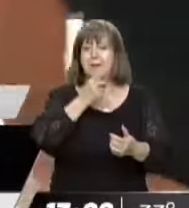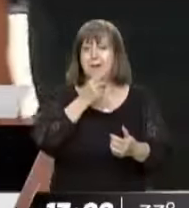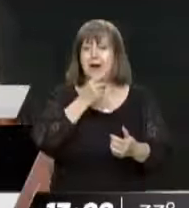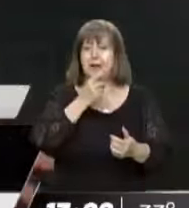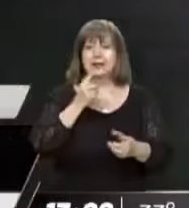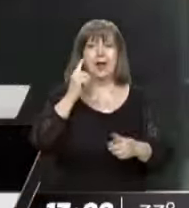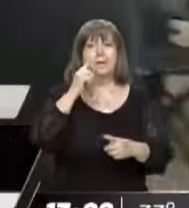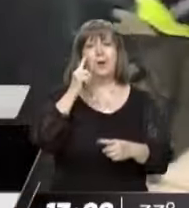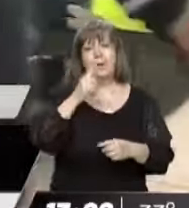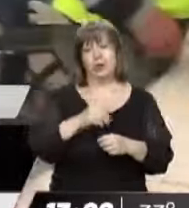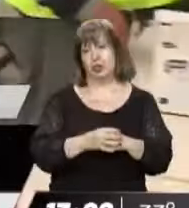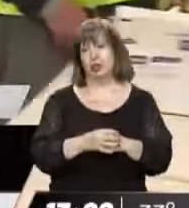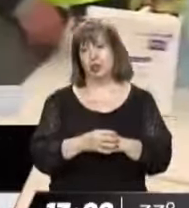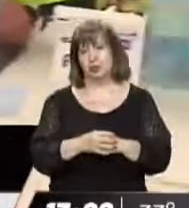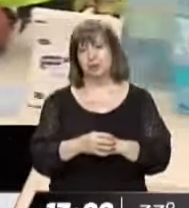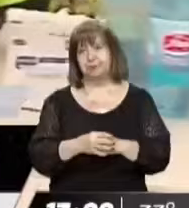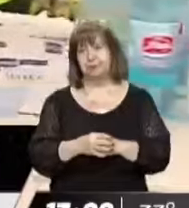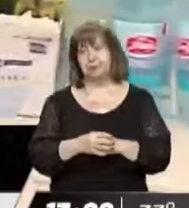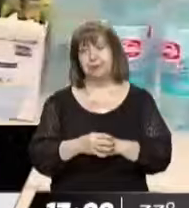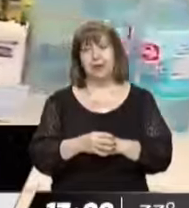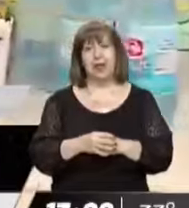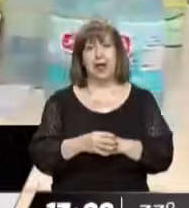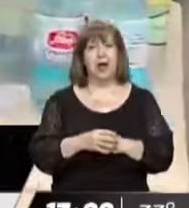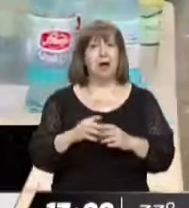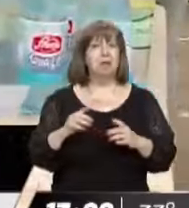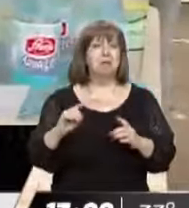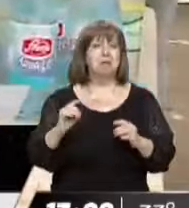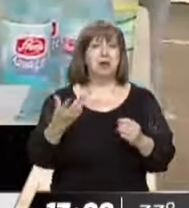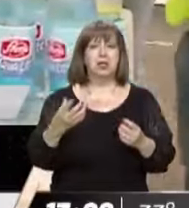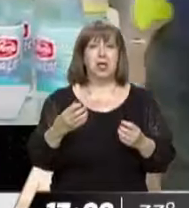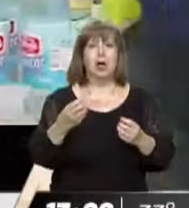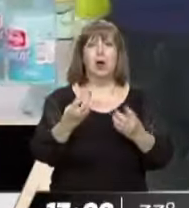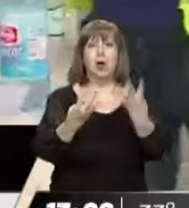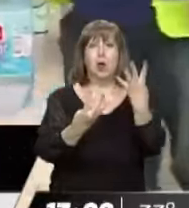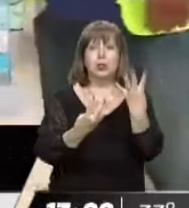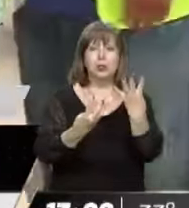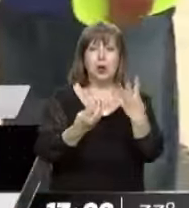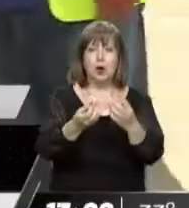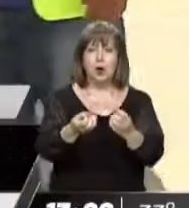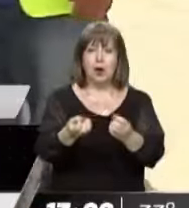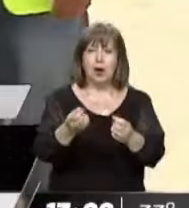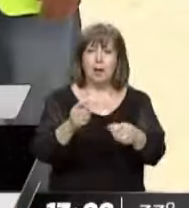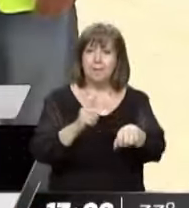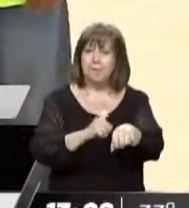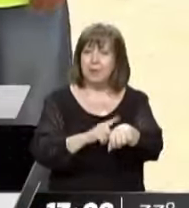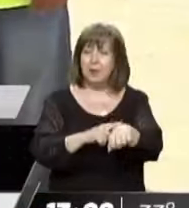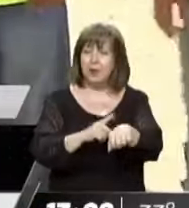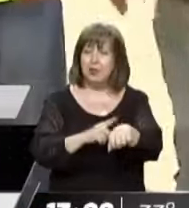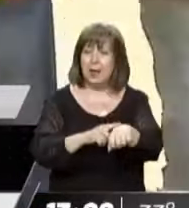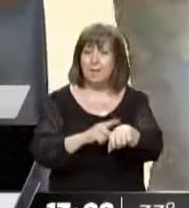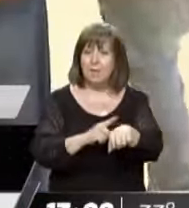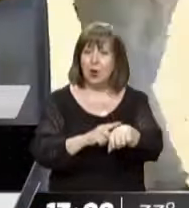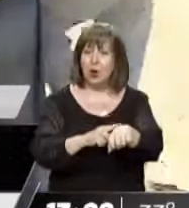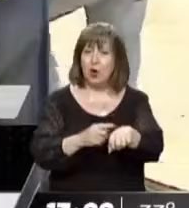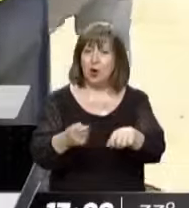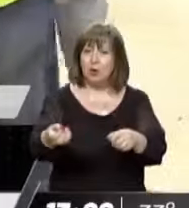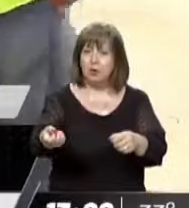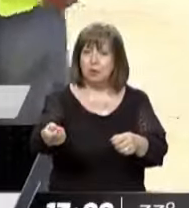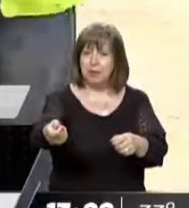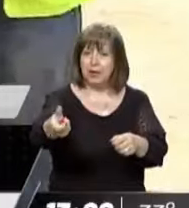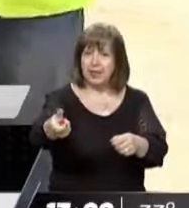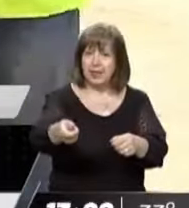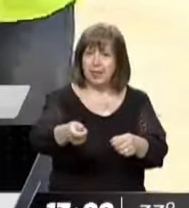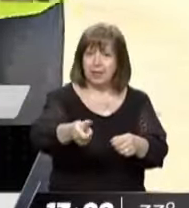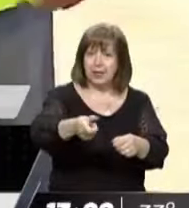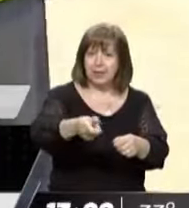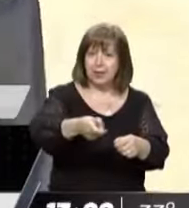ser intencional, porque es muy improbable que 4 o 5 focos a la vez hayan encendido con mucha distancia entre uno de ellos. Así que...